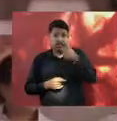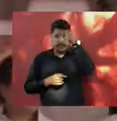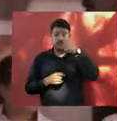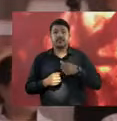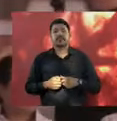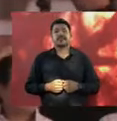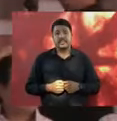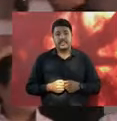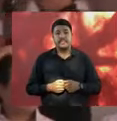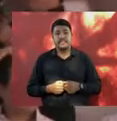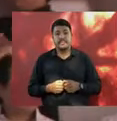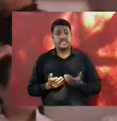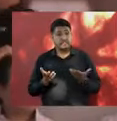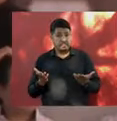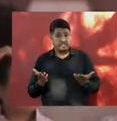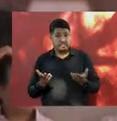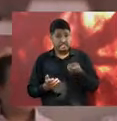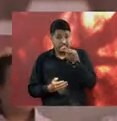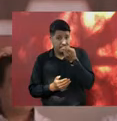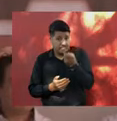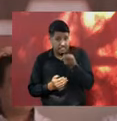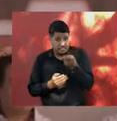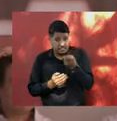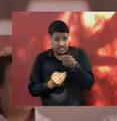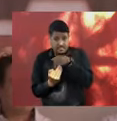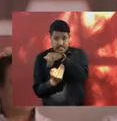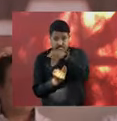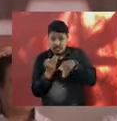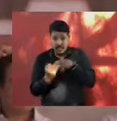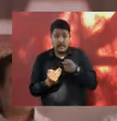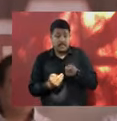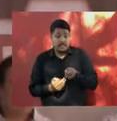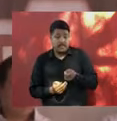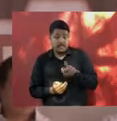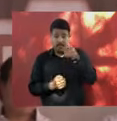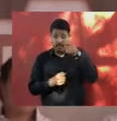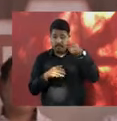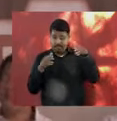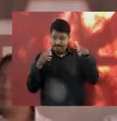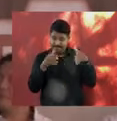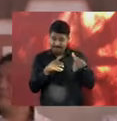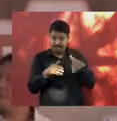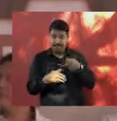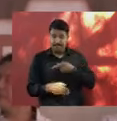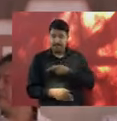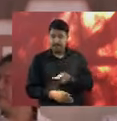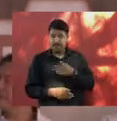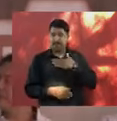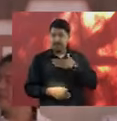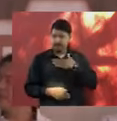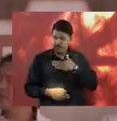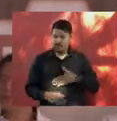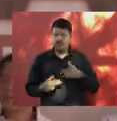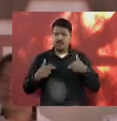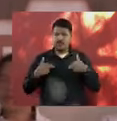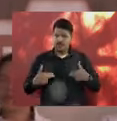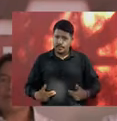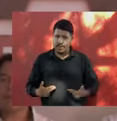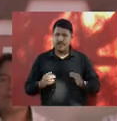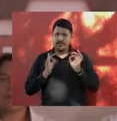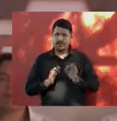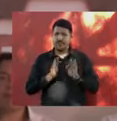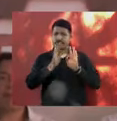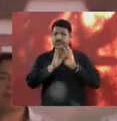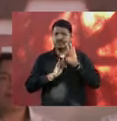Es decir, por el bien de todos, primero los pobres, es justicia, es humanista, es humanismo,